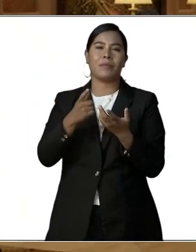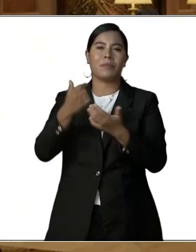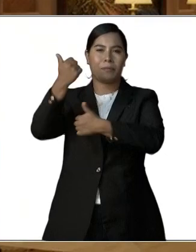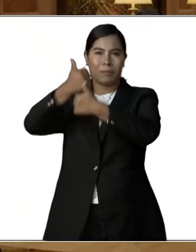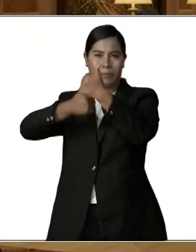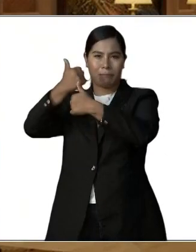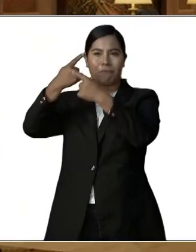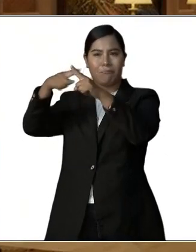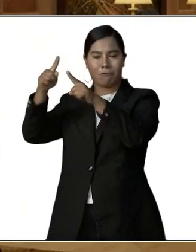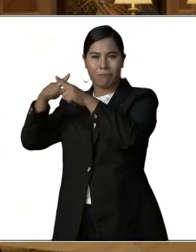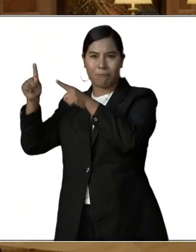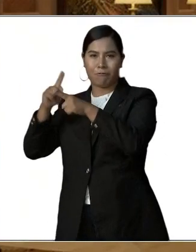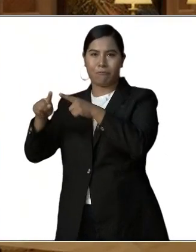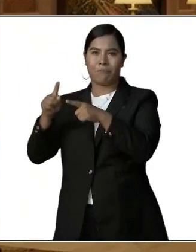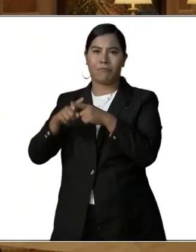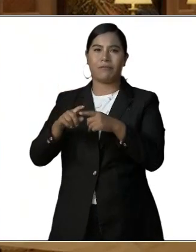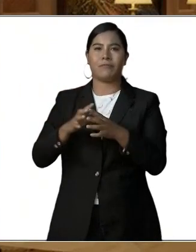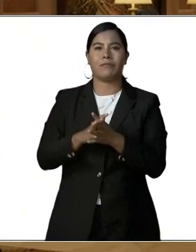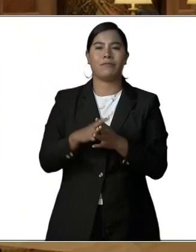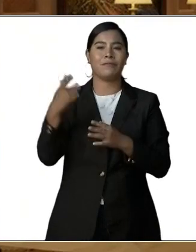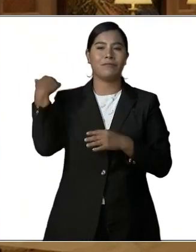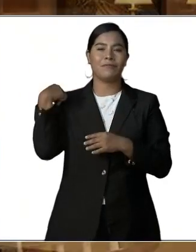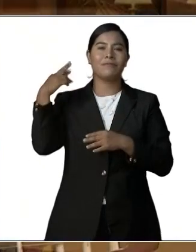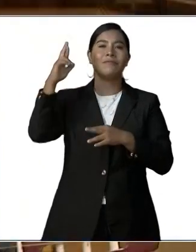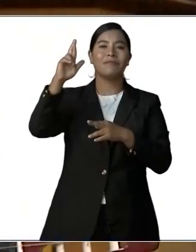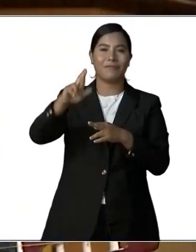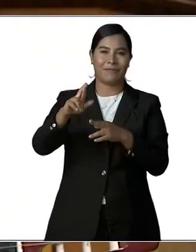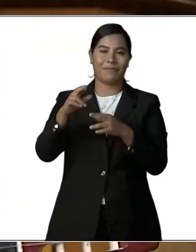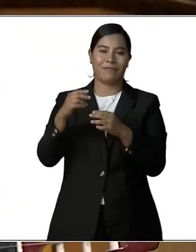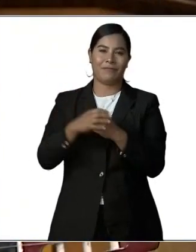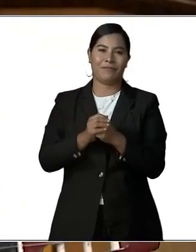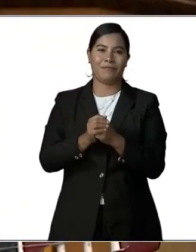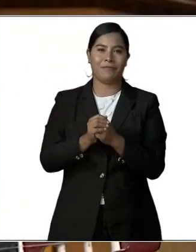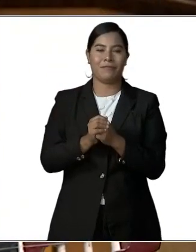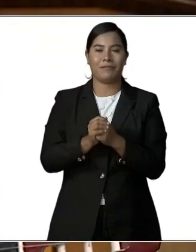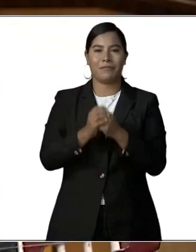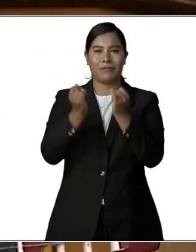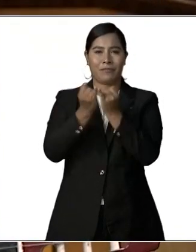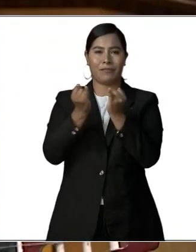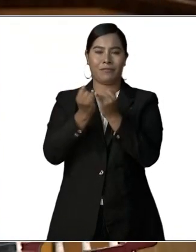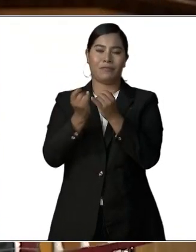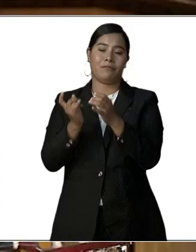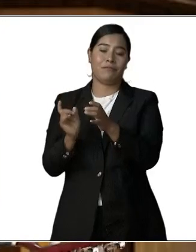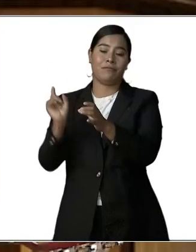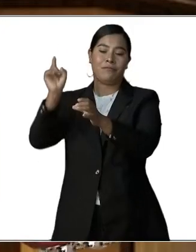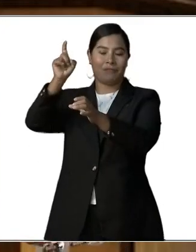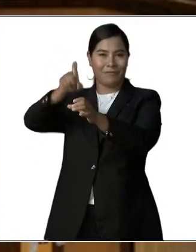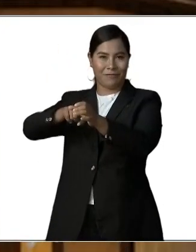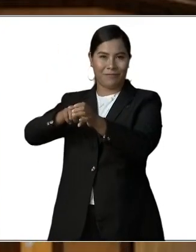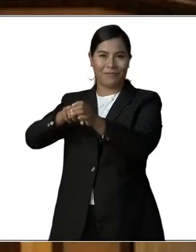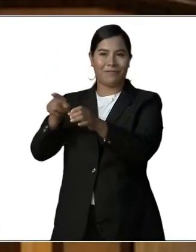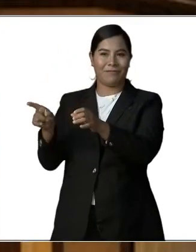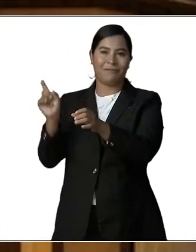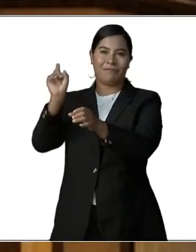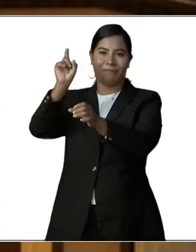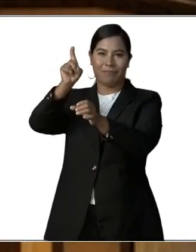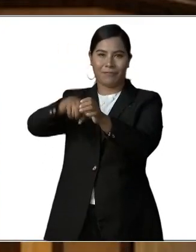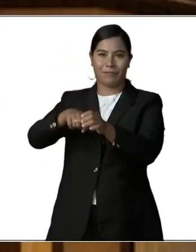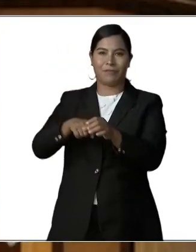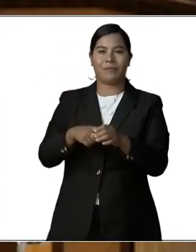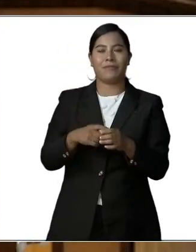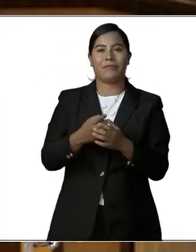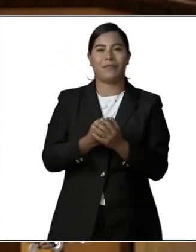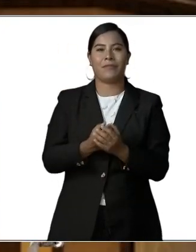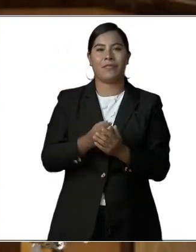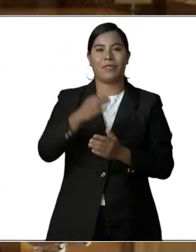y aparte, pues, integrante, director de muchos años del famosísimo Cuarteto